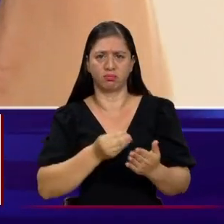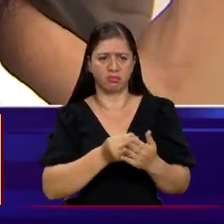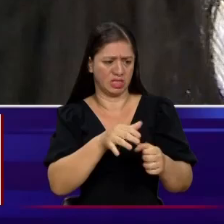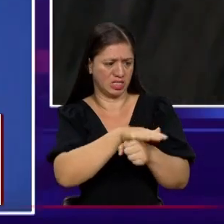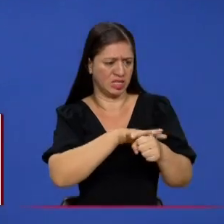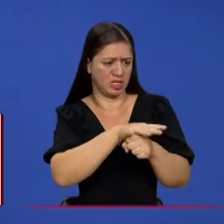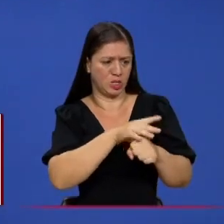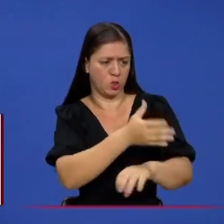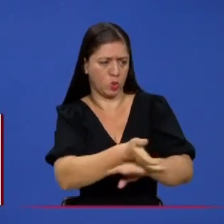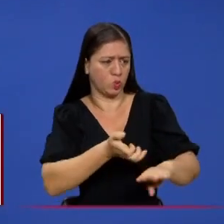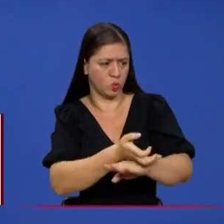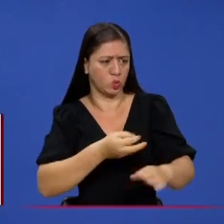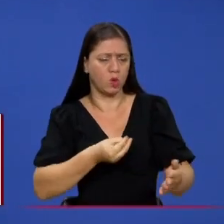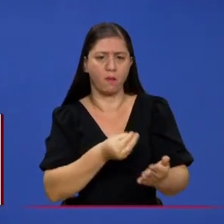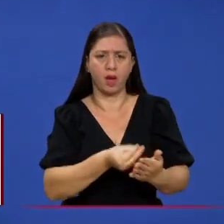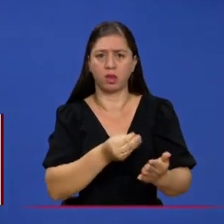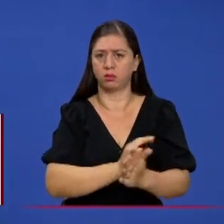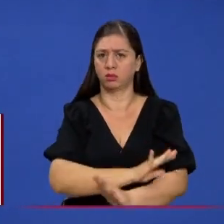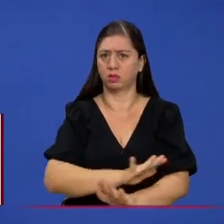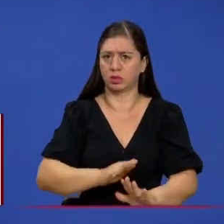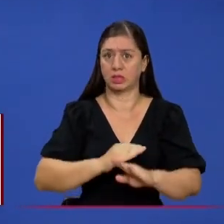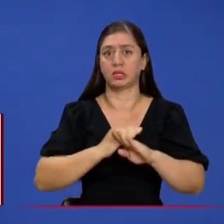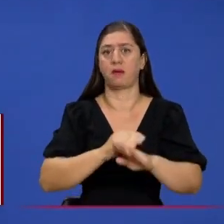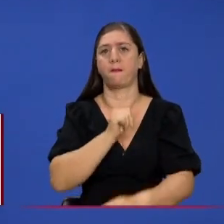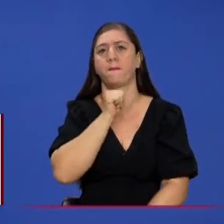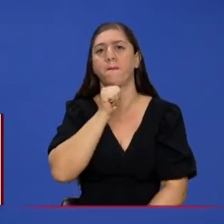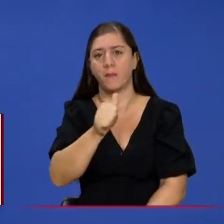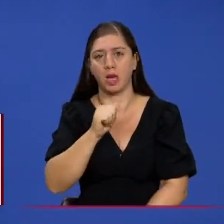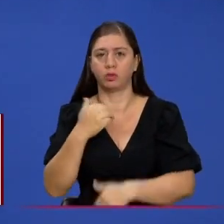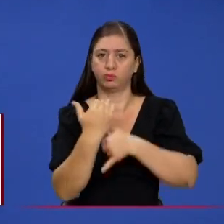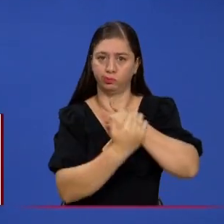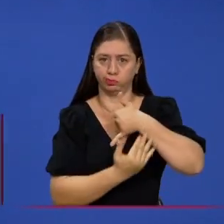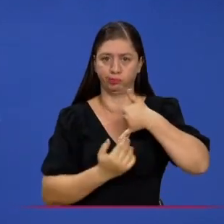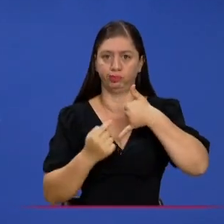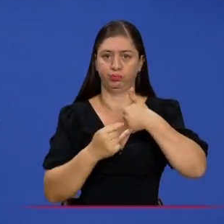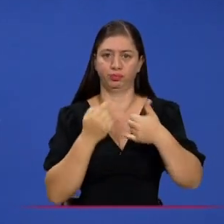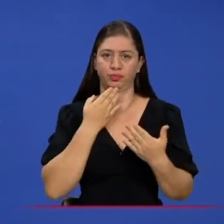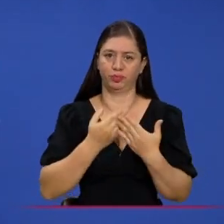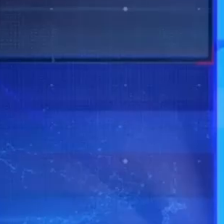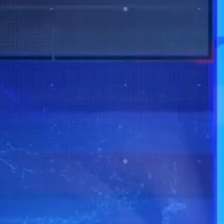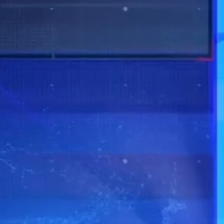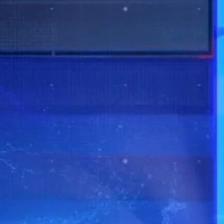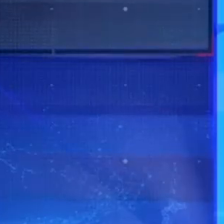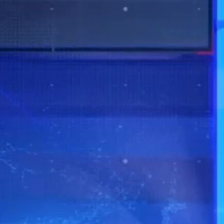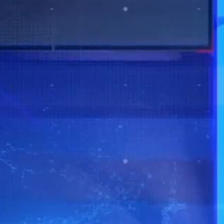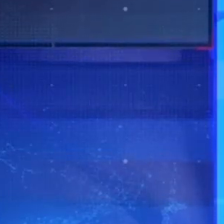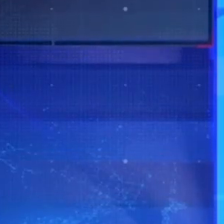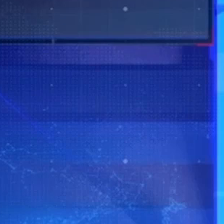circunstancias extremas que se viven, sobre todo en nuestro país. Buenas noches.